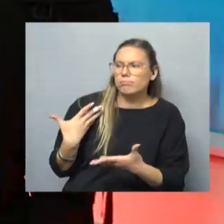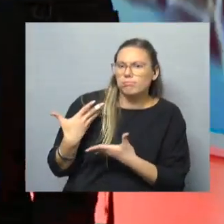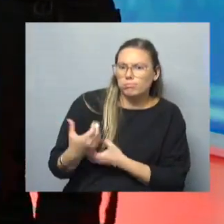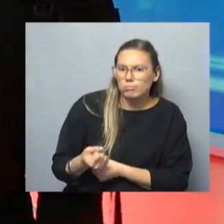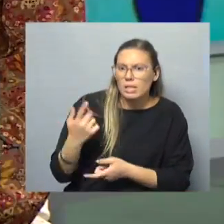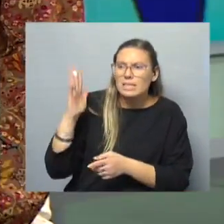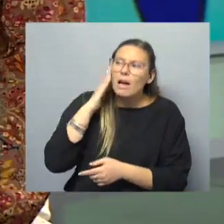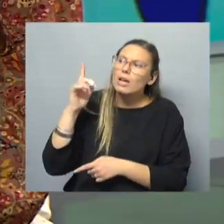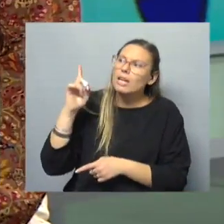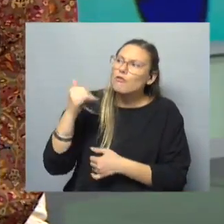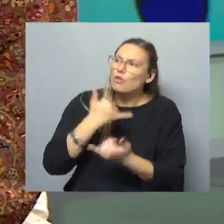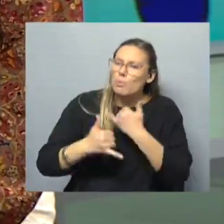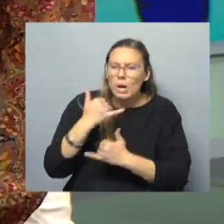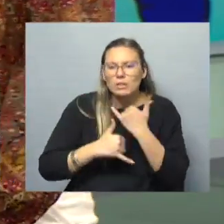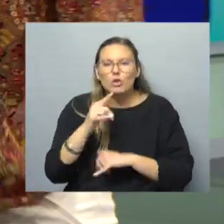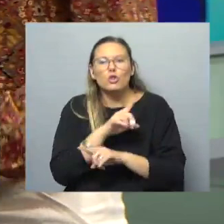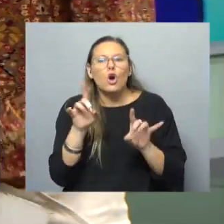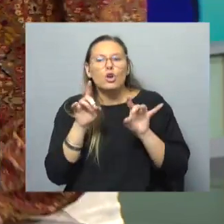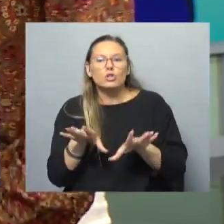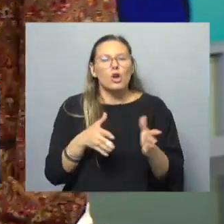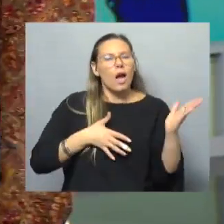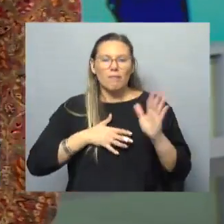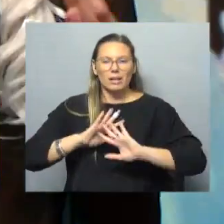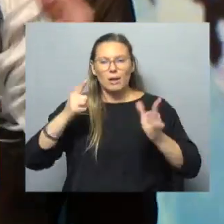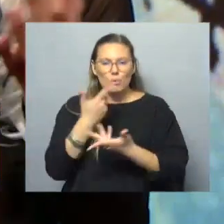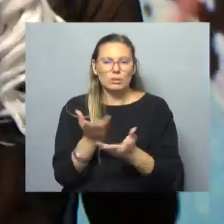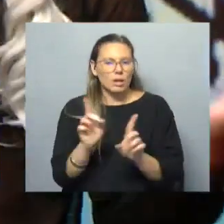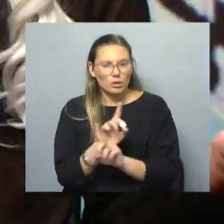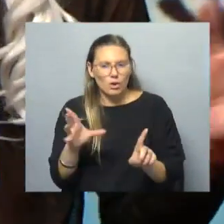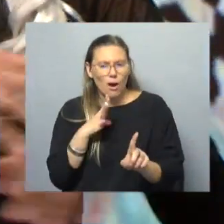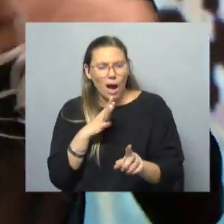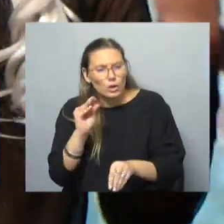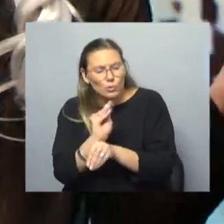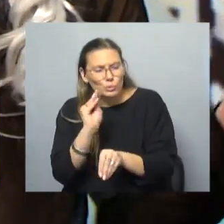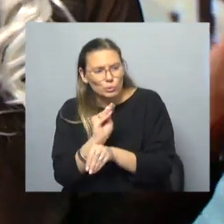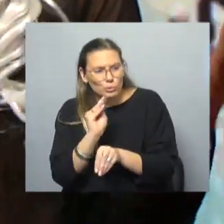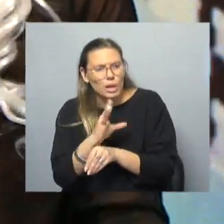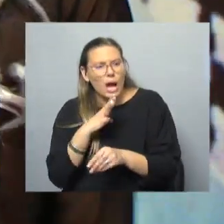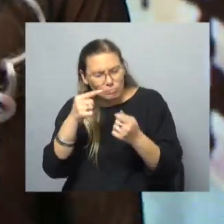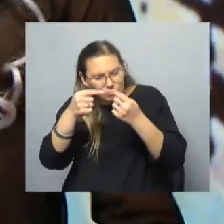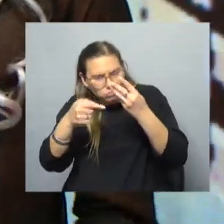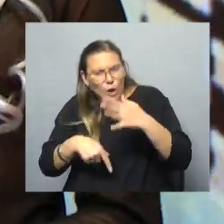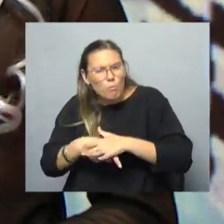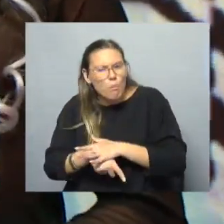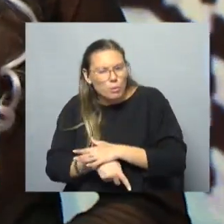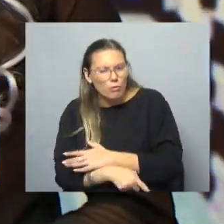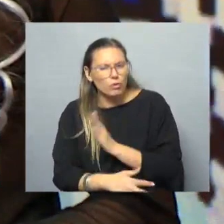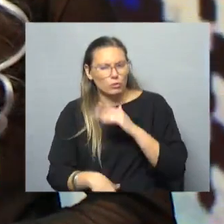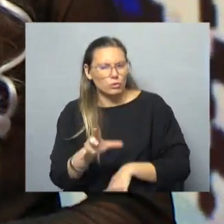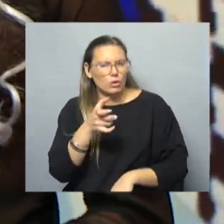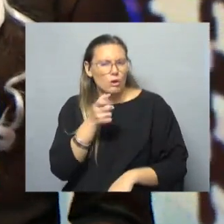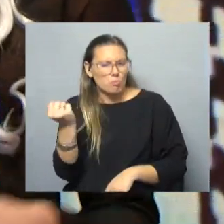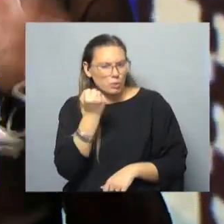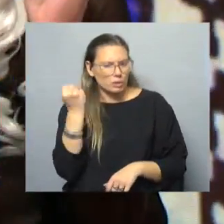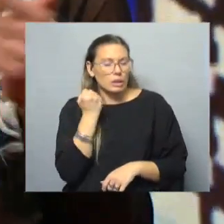de dónde venía eso. Más de dónde venía. Exacto. Y no solo como la danza, que es una ínfima parte de todo lo que es esta cultura. Entonces